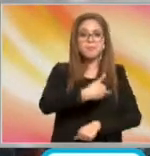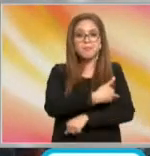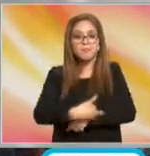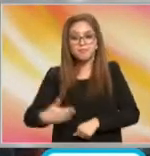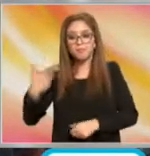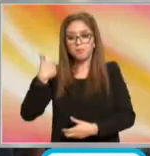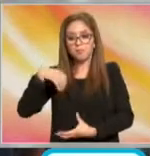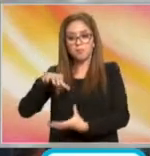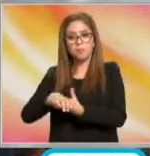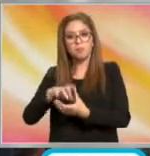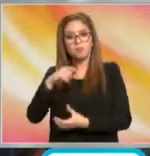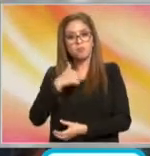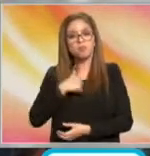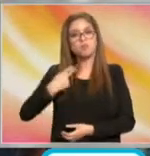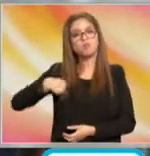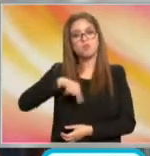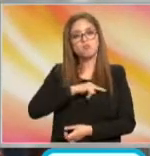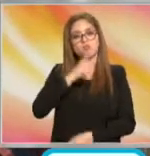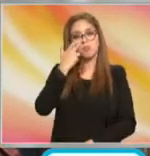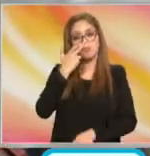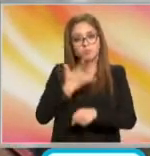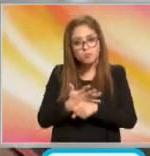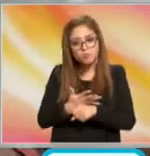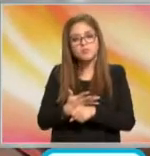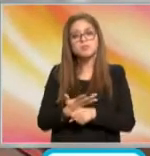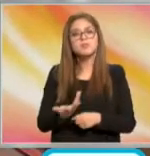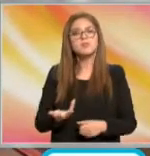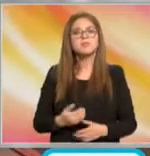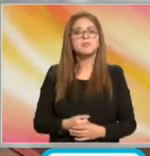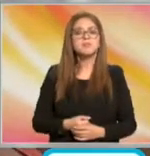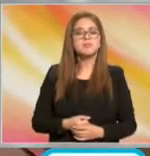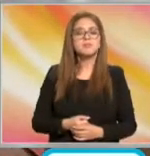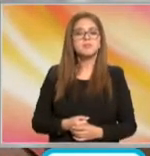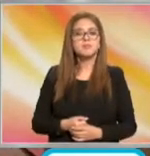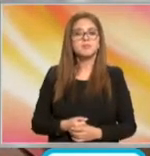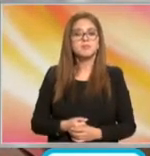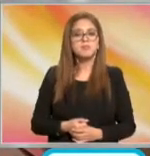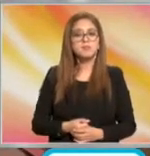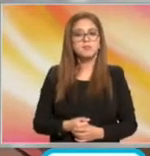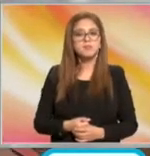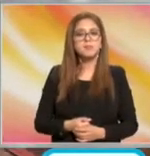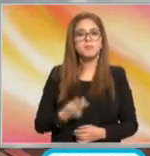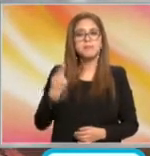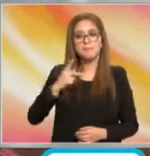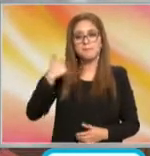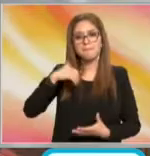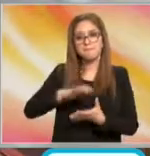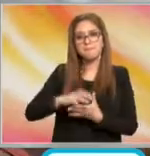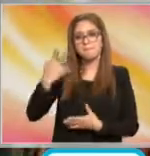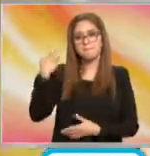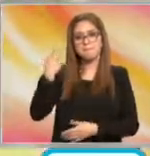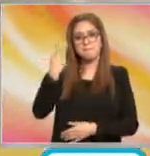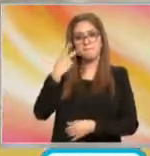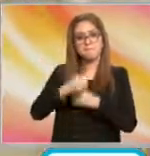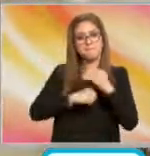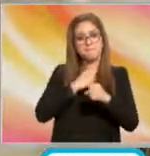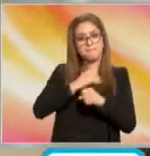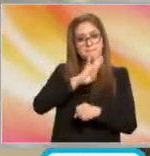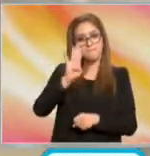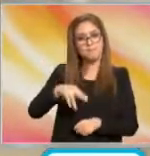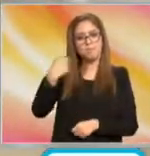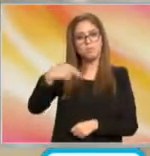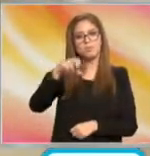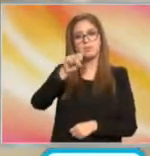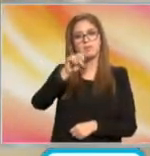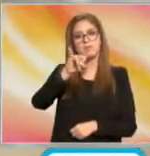y yo somos la cabeza. Ella, bueno, falleció hace 2 años y medio. ¿Su nombre? Silvia